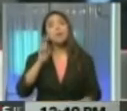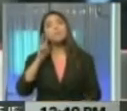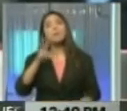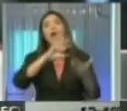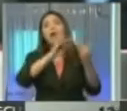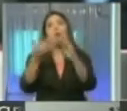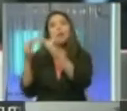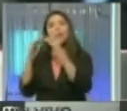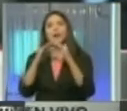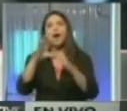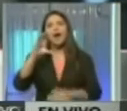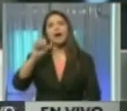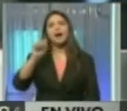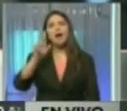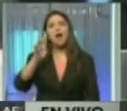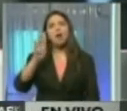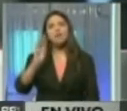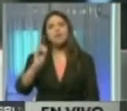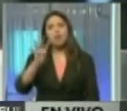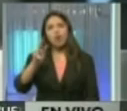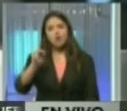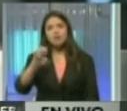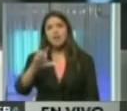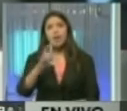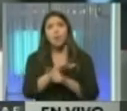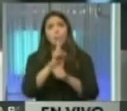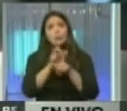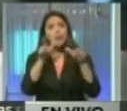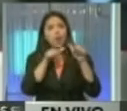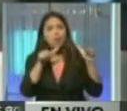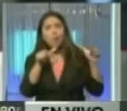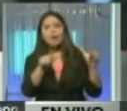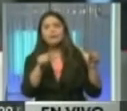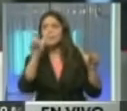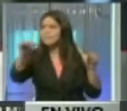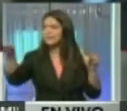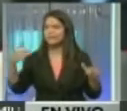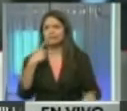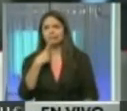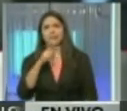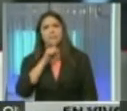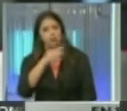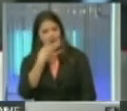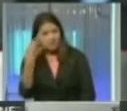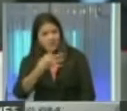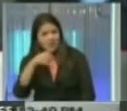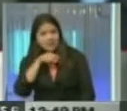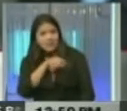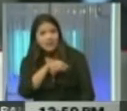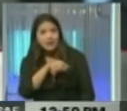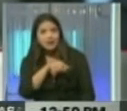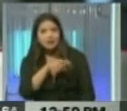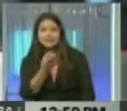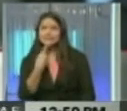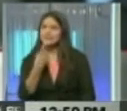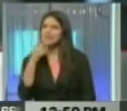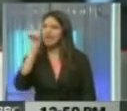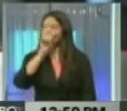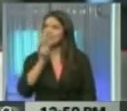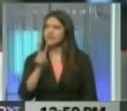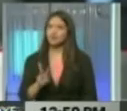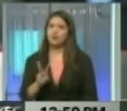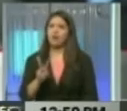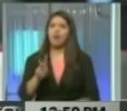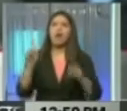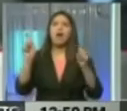comunidad de Carbonell que está haciendo uso del espacio, se empiezan a preguntar si es verdad lo que se dice de Venezuela en los principales